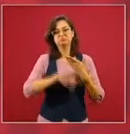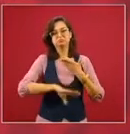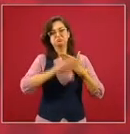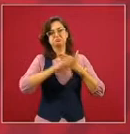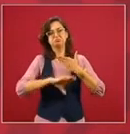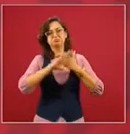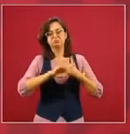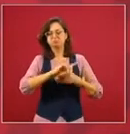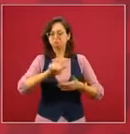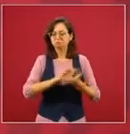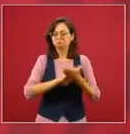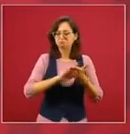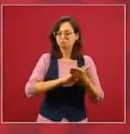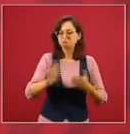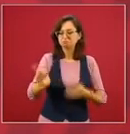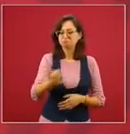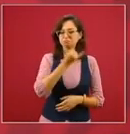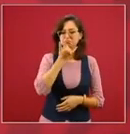siempre